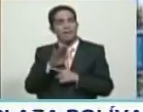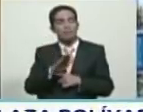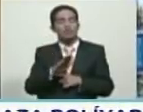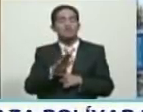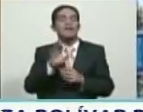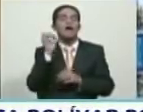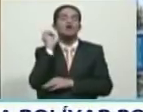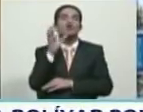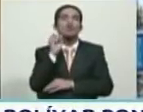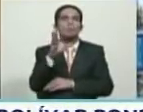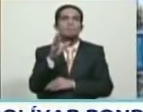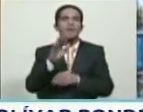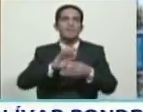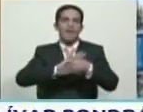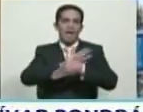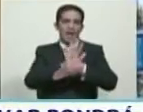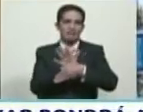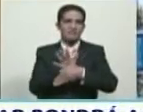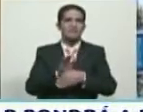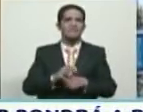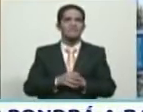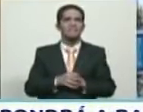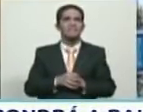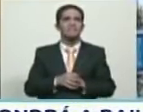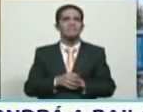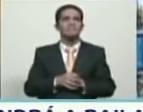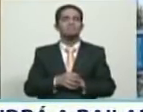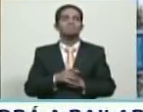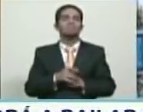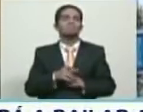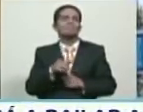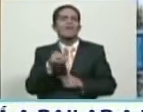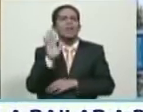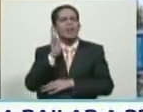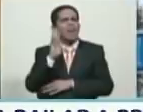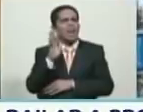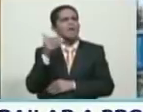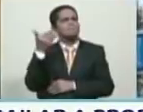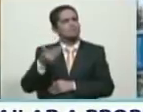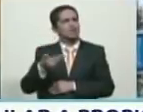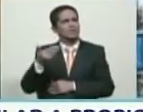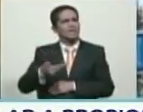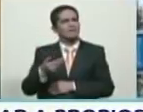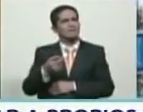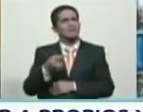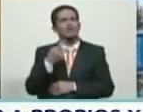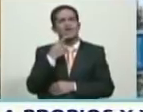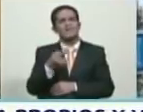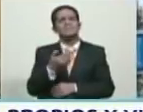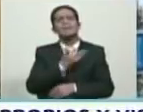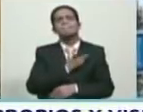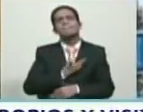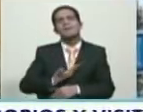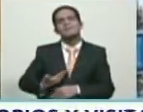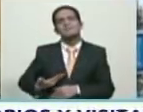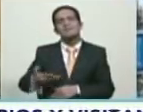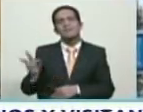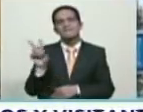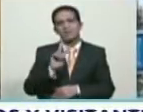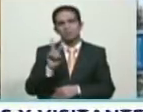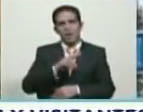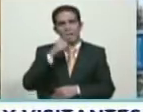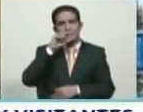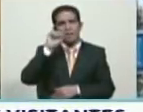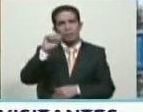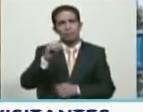Gobierno de la Alianza Bolivariana de los Pueblos de Nuestra América. Intervenciones importantes, bien lo que decía el presidente de la República Bolivariana de Venezuela, Nicolás Maduro